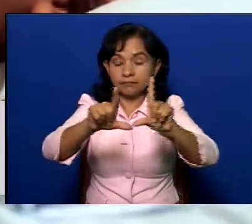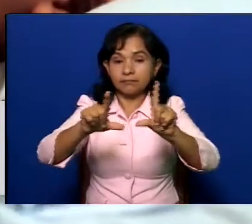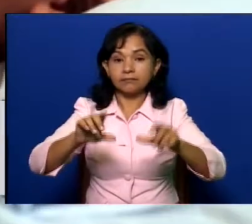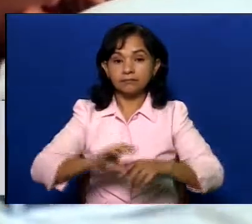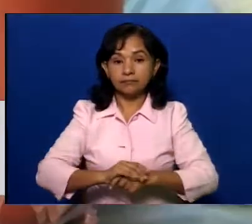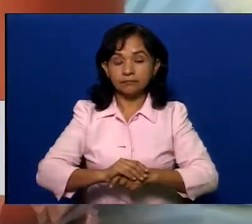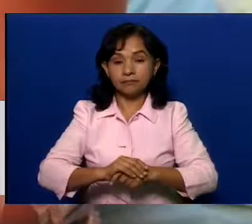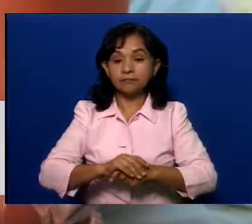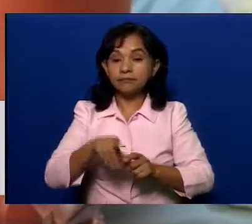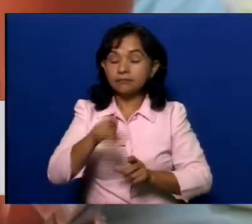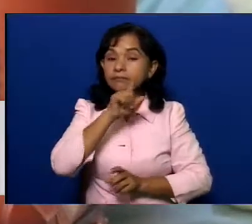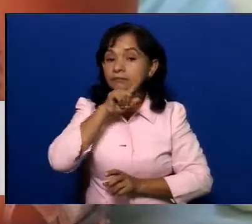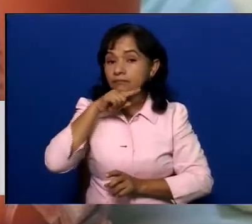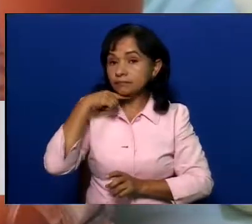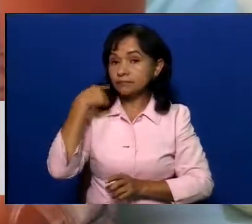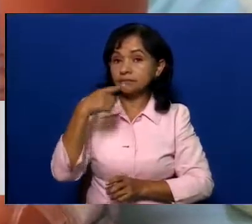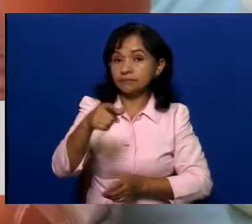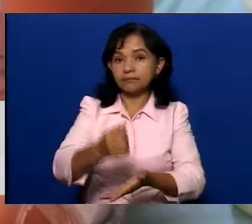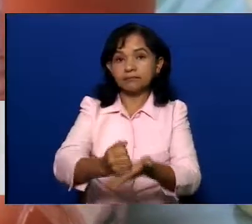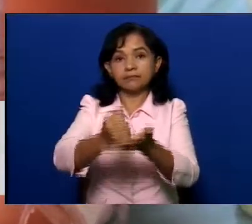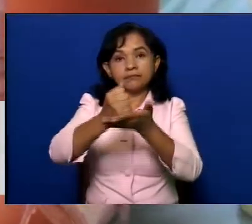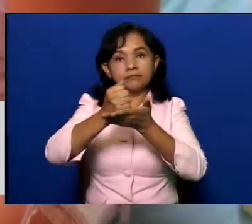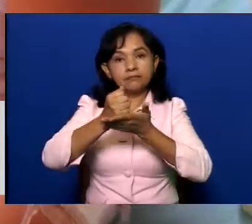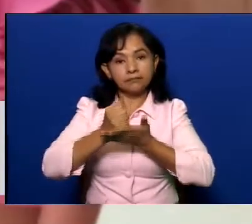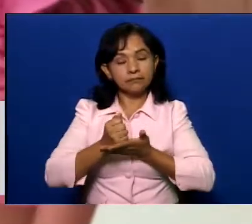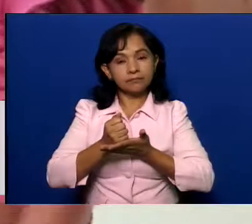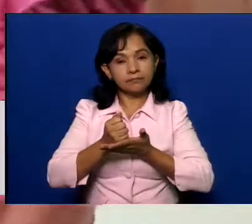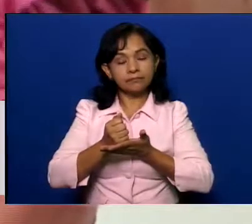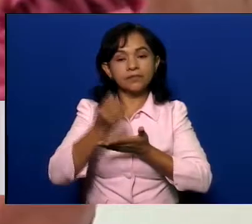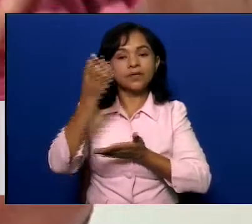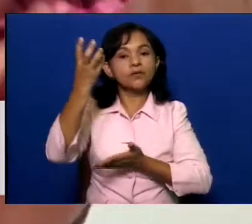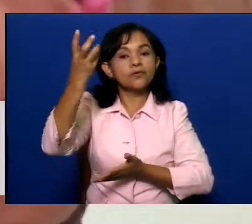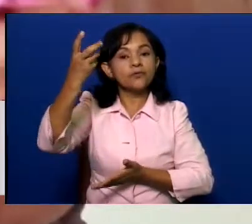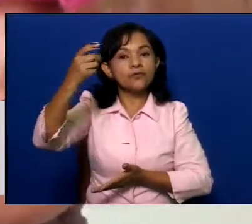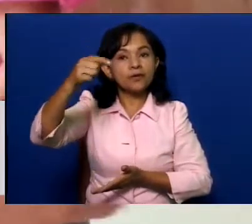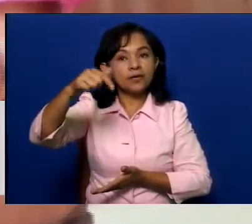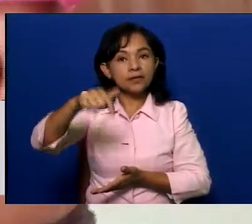fuente. Era la noche dulce y argentina.